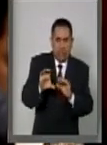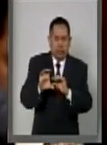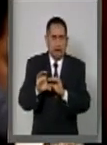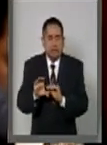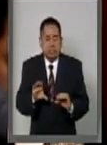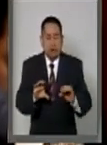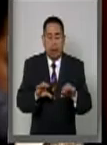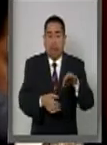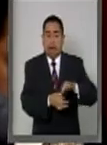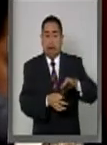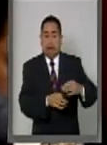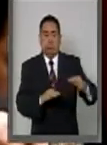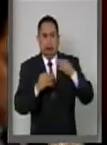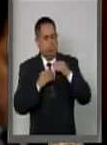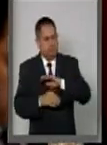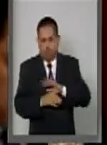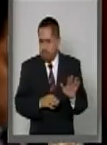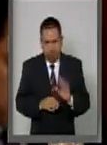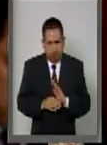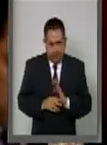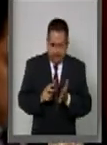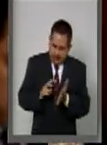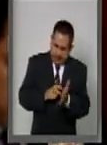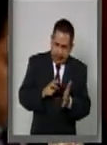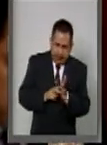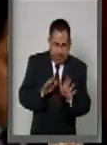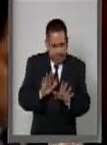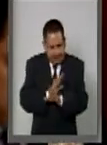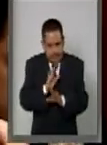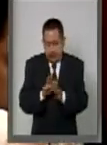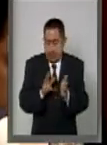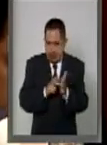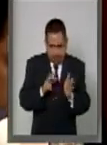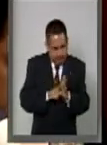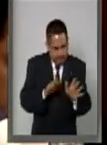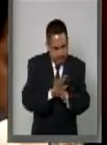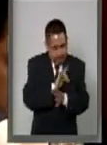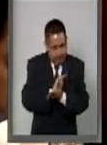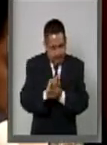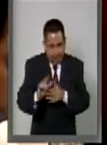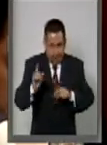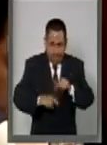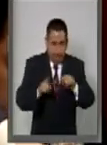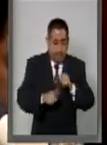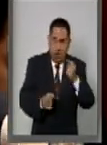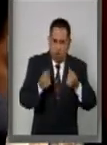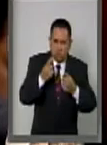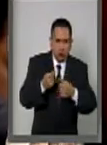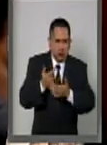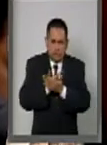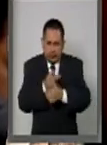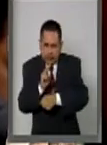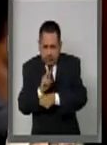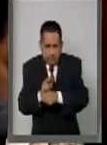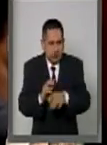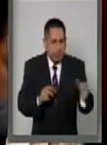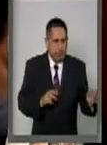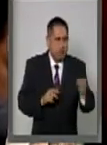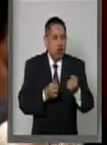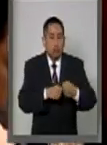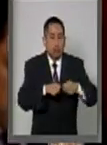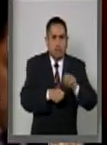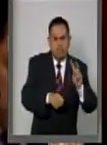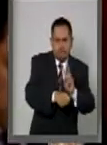electoral. Hemos venido depurando la norma y la práctica, hemos venido desplegando contralores sociales, le hemos venido dando cada vez